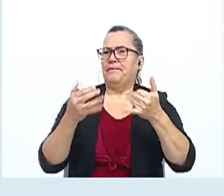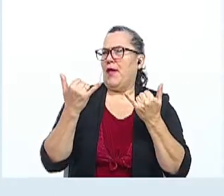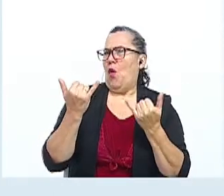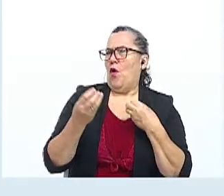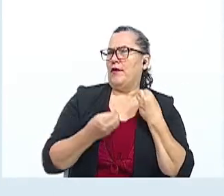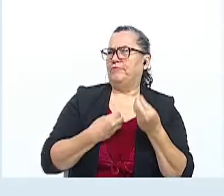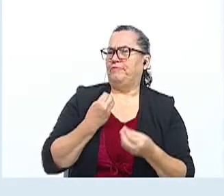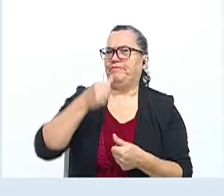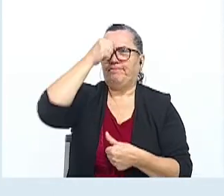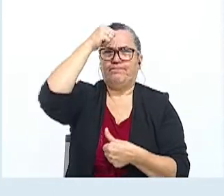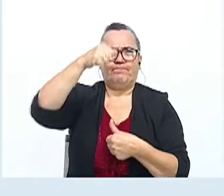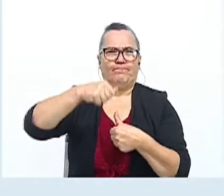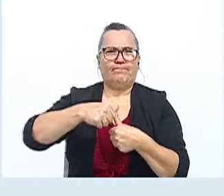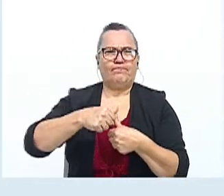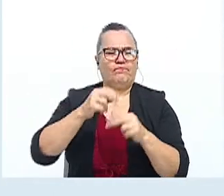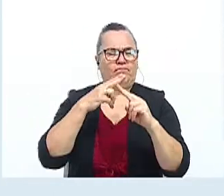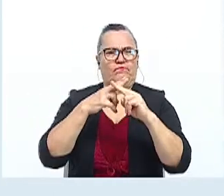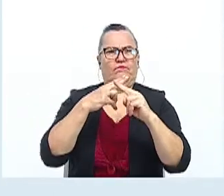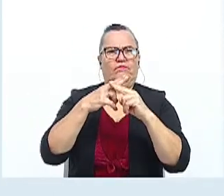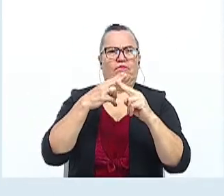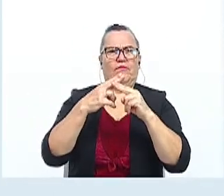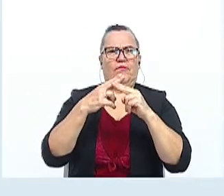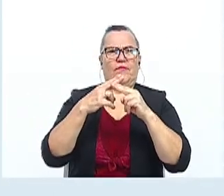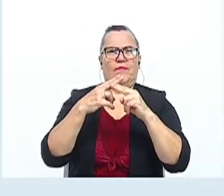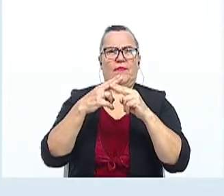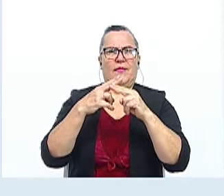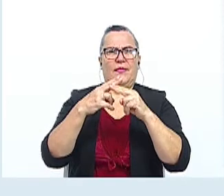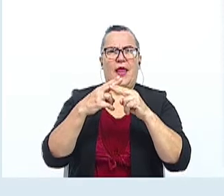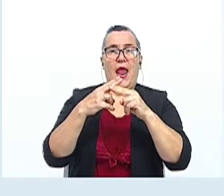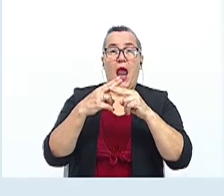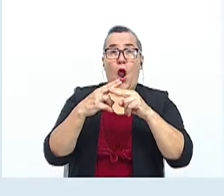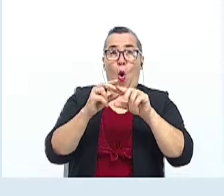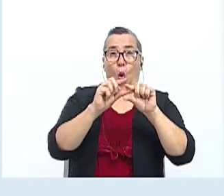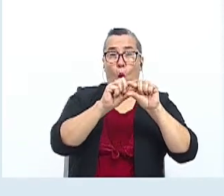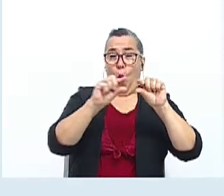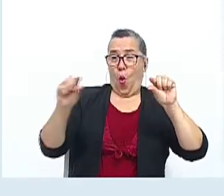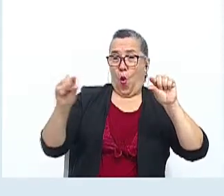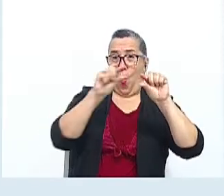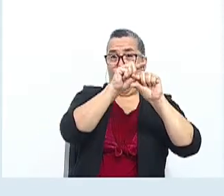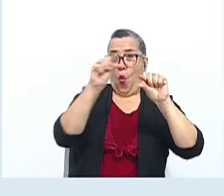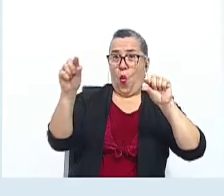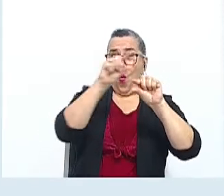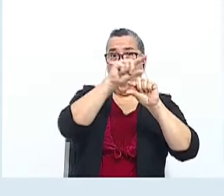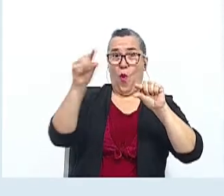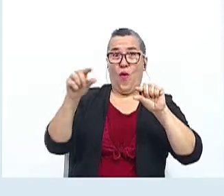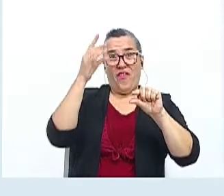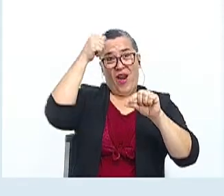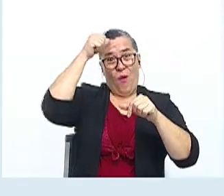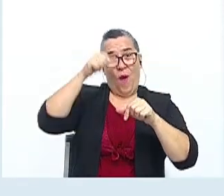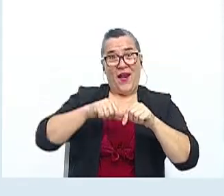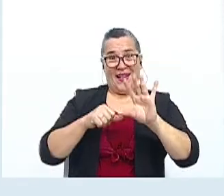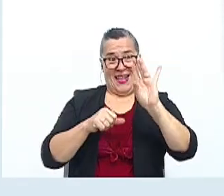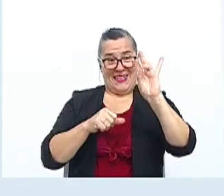que recordemos cómo se llaman esas filas horizontales que tiene la tabla periódica. ¿Recuerdan?